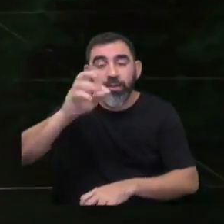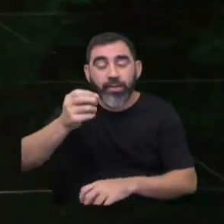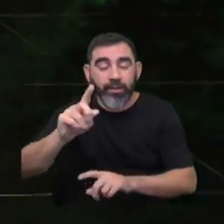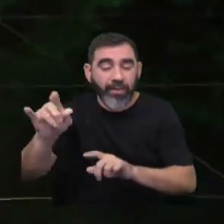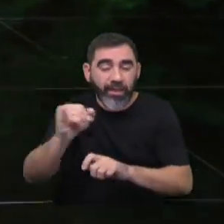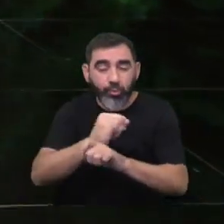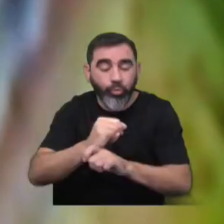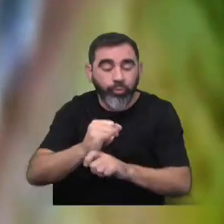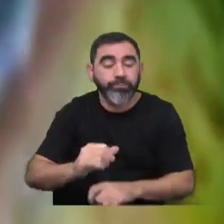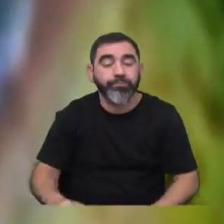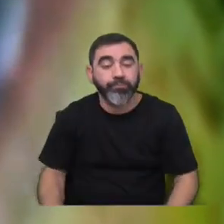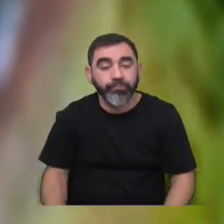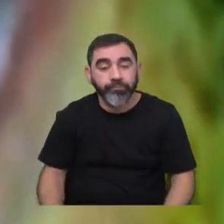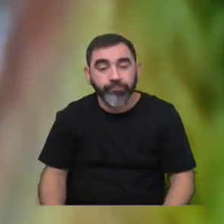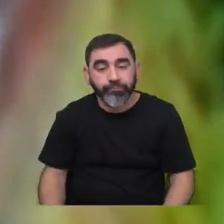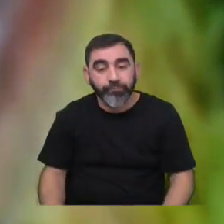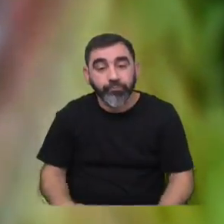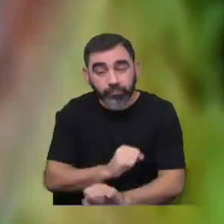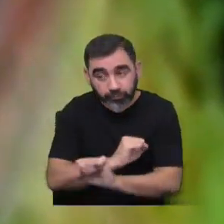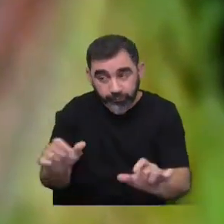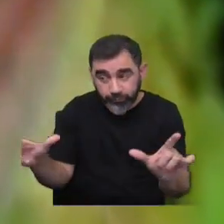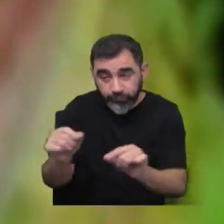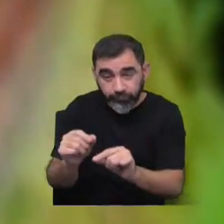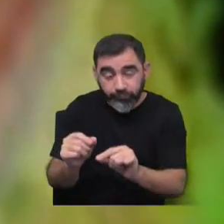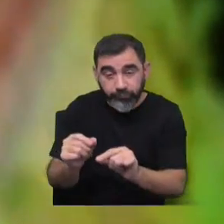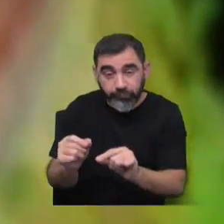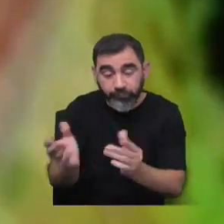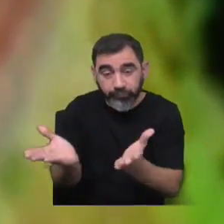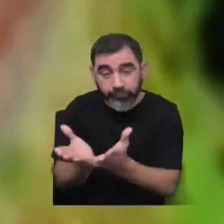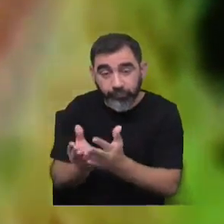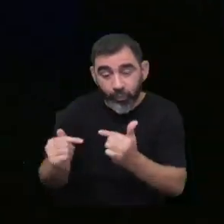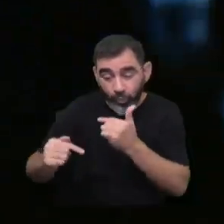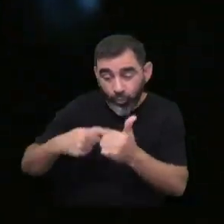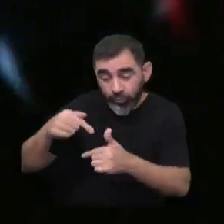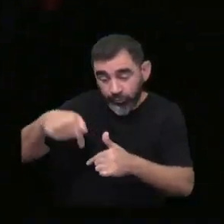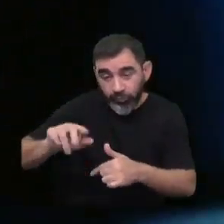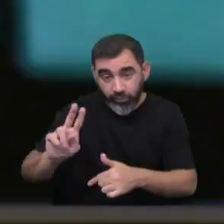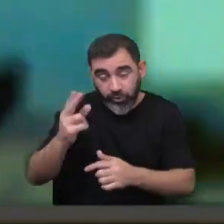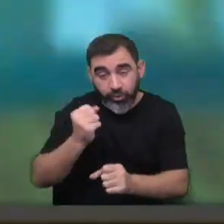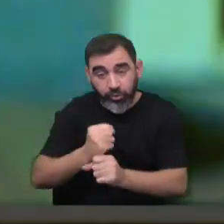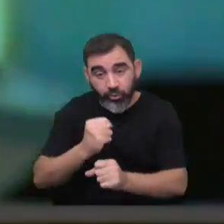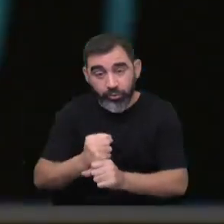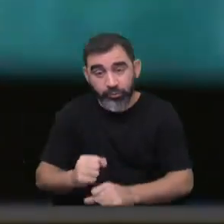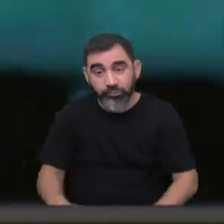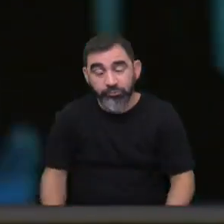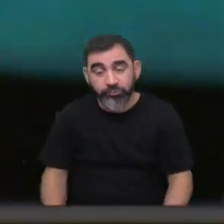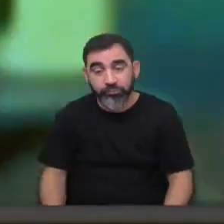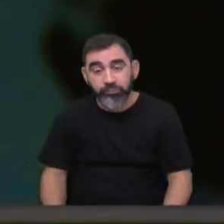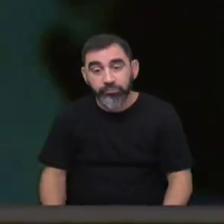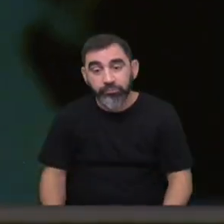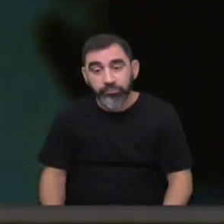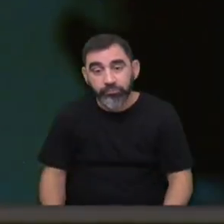Universidad de Valencia. ¿Y vas a tener condiciones para cuando termine tu estadía allá para continuar con los trabajos acá? Sí, a ver, yo creo que